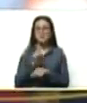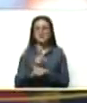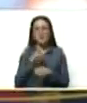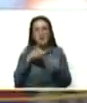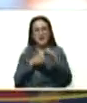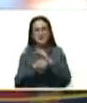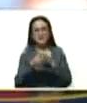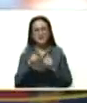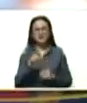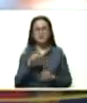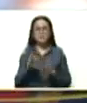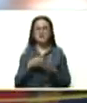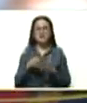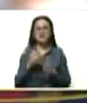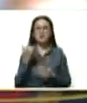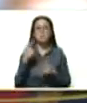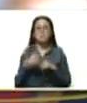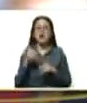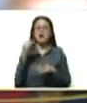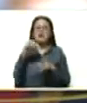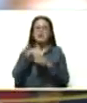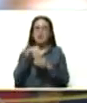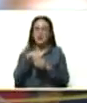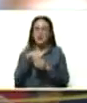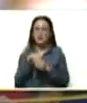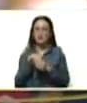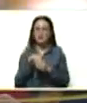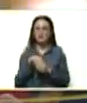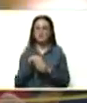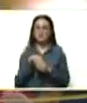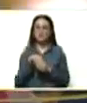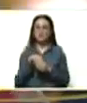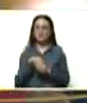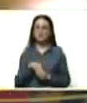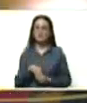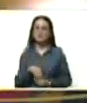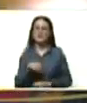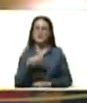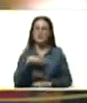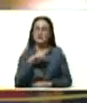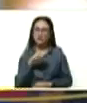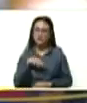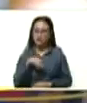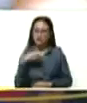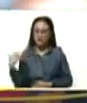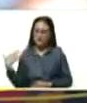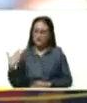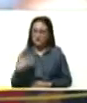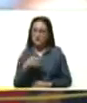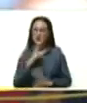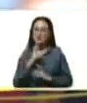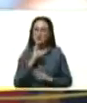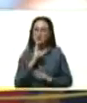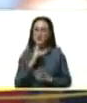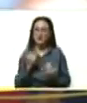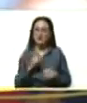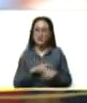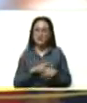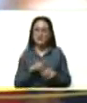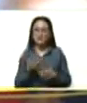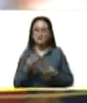Caracas y también en la parte interna. Mientras que nosotros, con todos estos resultados que hemos obtenido del primer momento que usted nos dio la orden